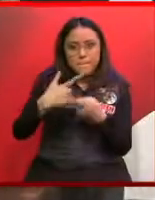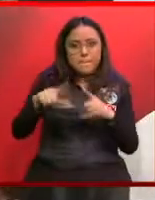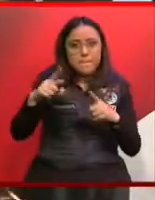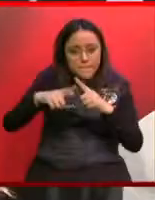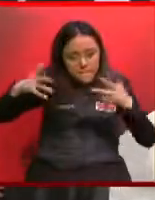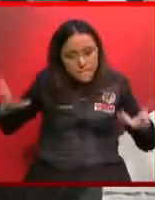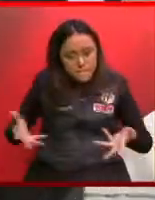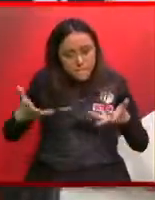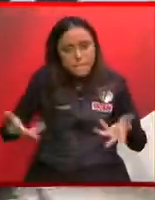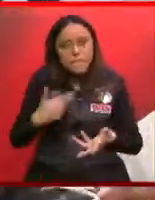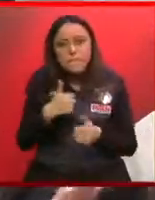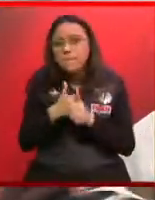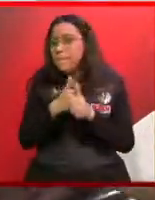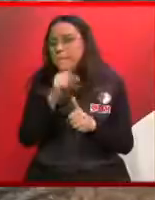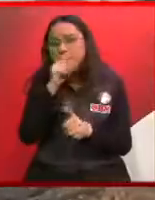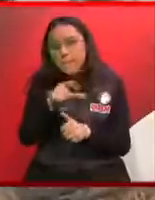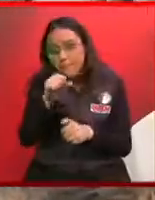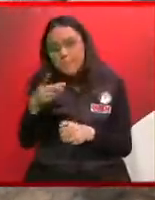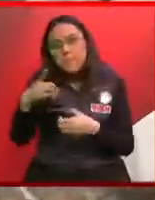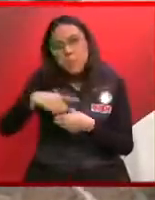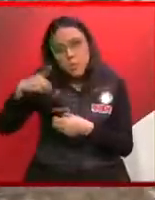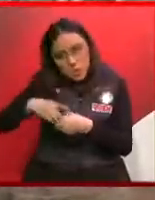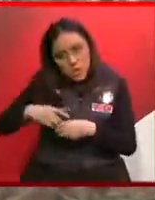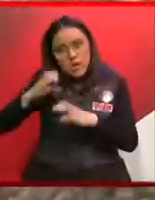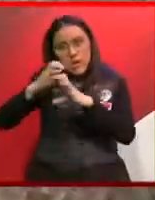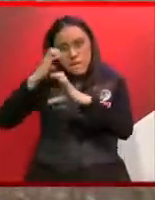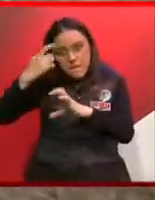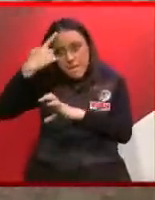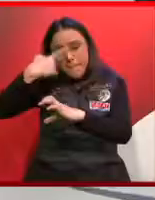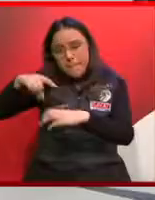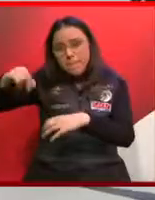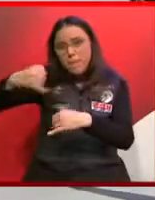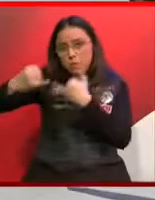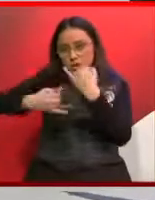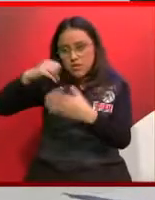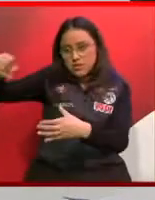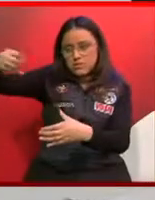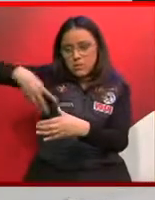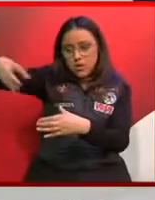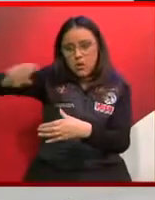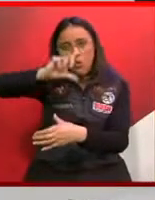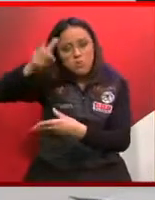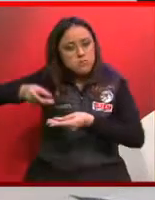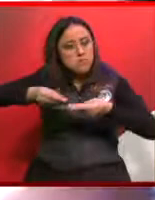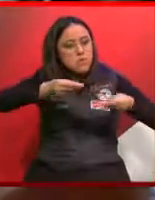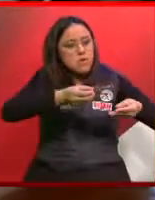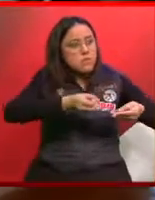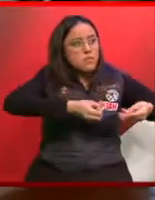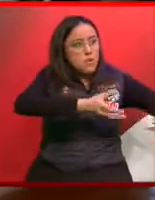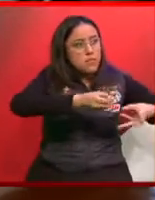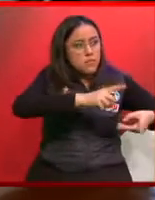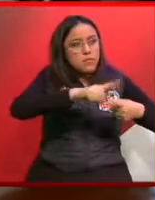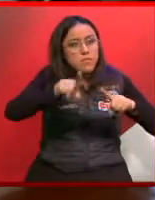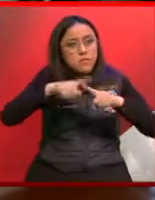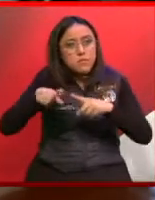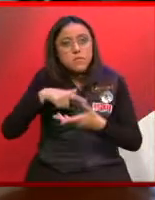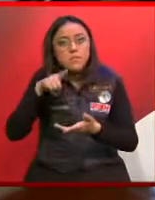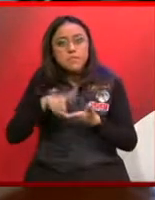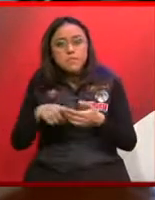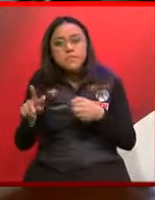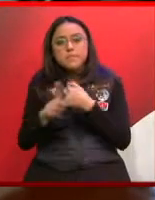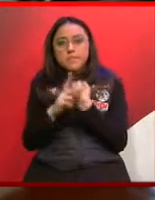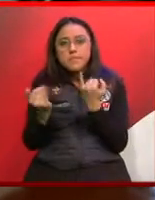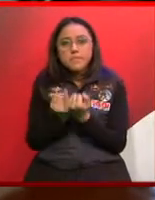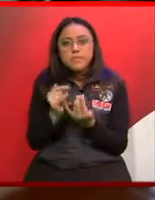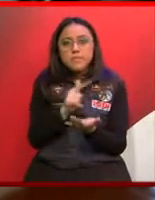programa. También, como tú dijiste, donar camiones para recolectar y entregar paquetes y juguetes alrededor del país. Y también con